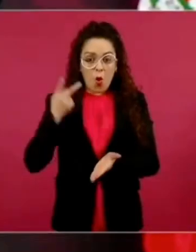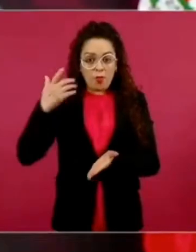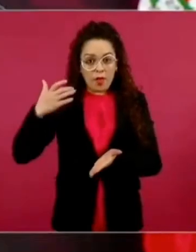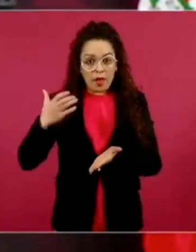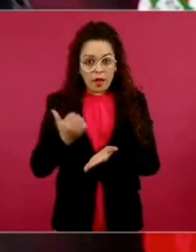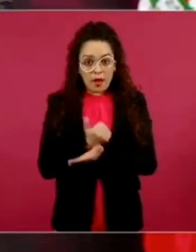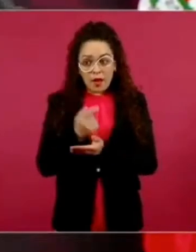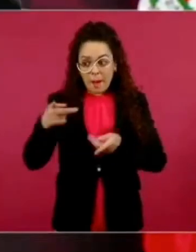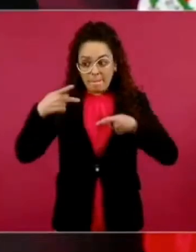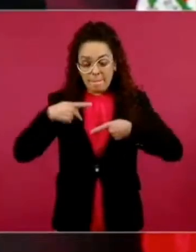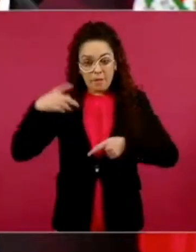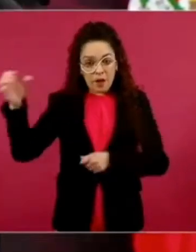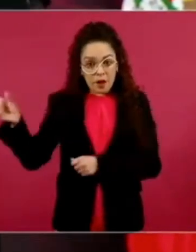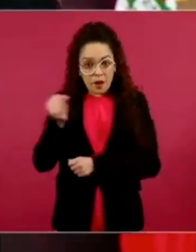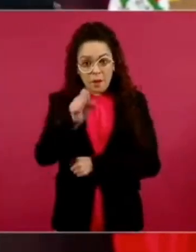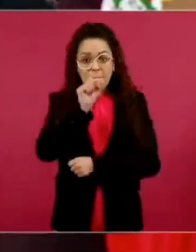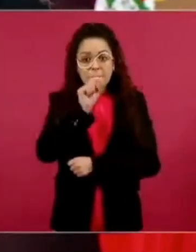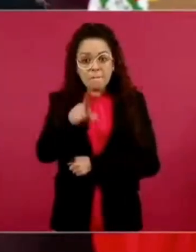Hay quienes